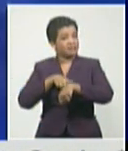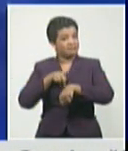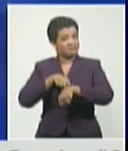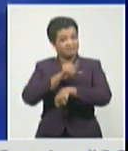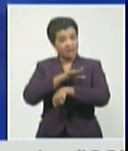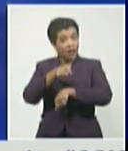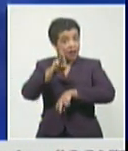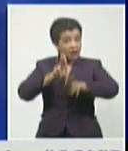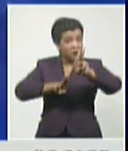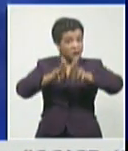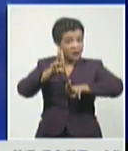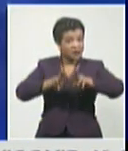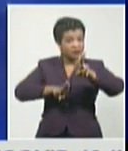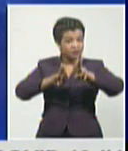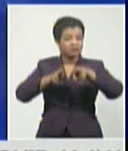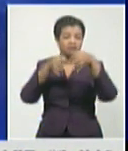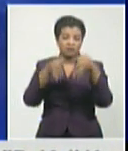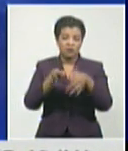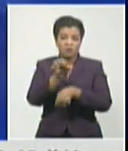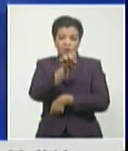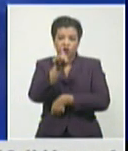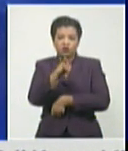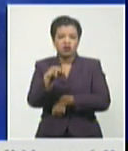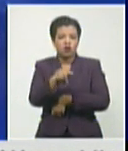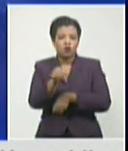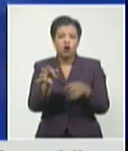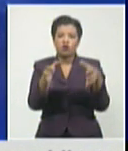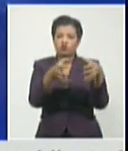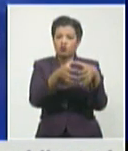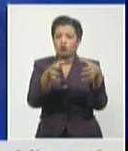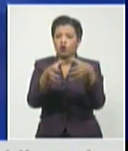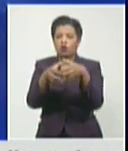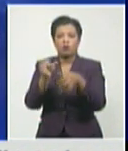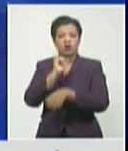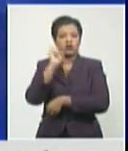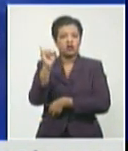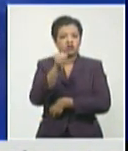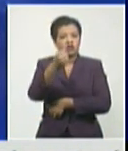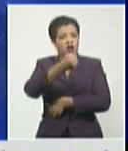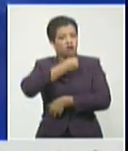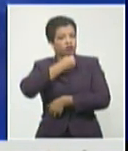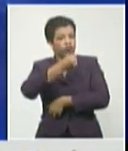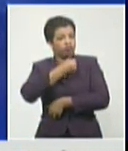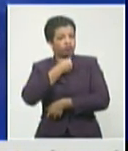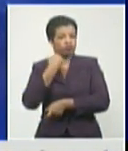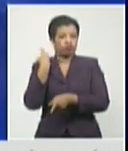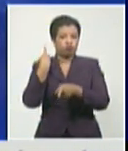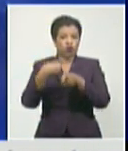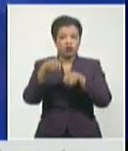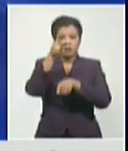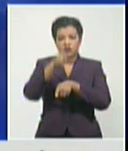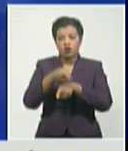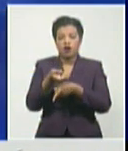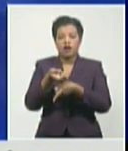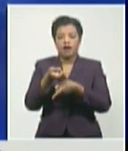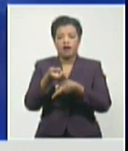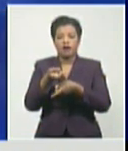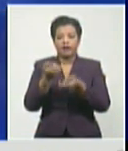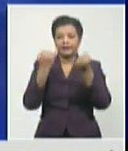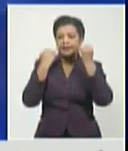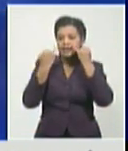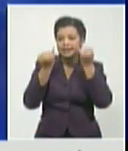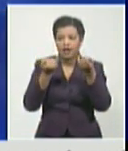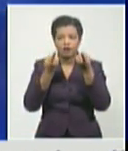acuerdo realizadas también por algunas agencias internacionales de prensa de otros usuarios de redes sociales que siempre nos